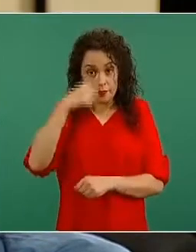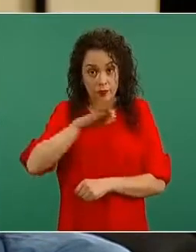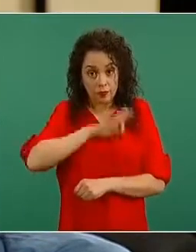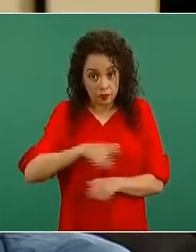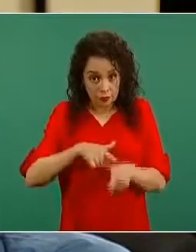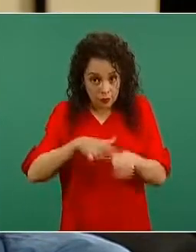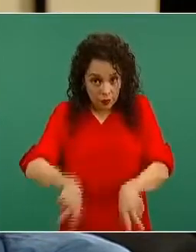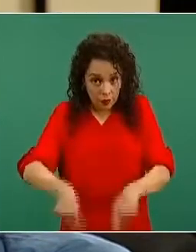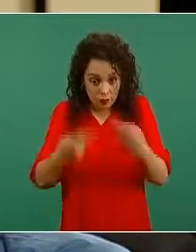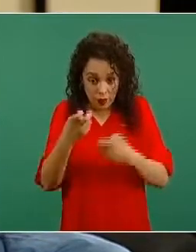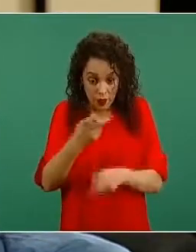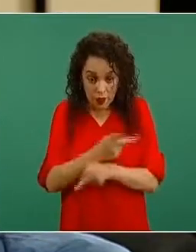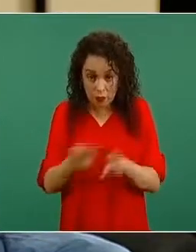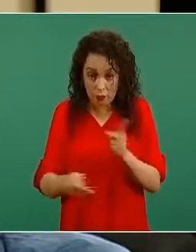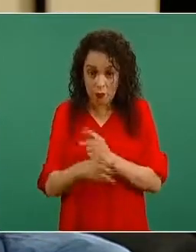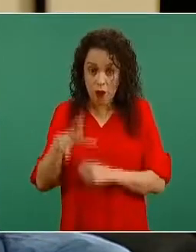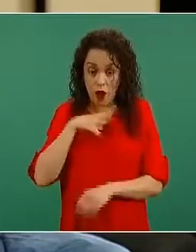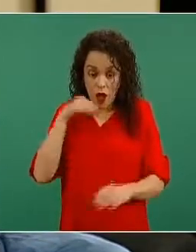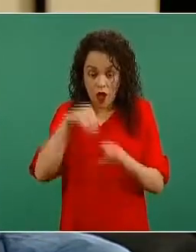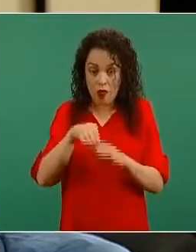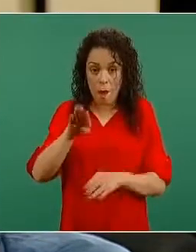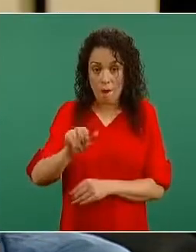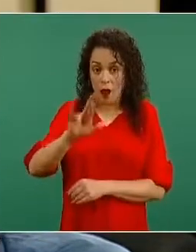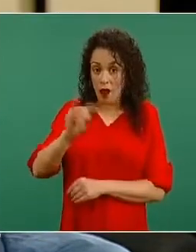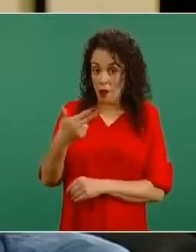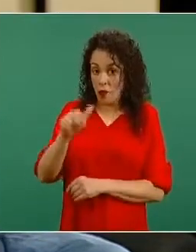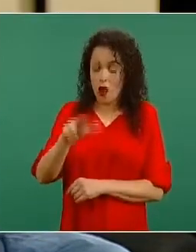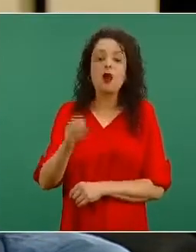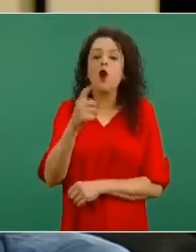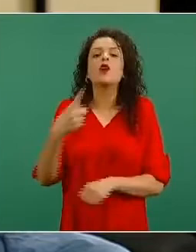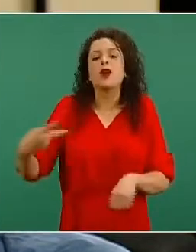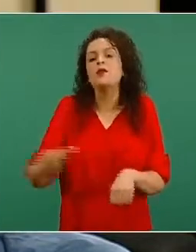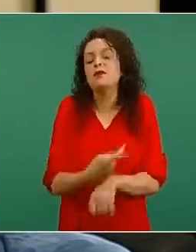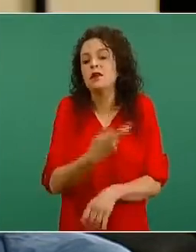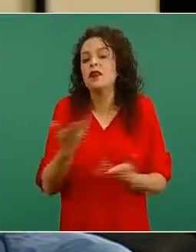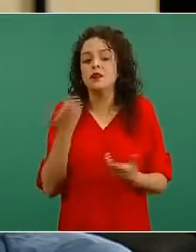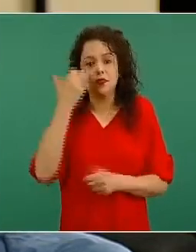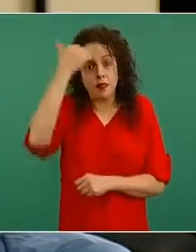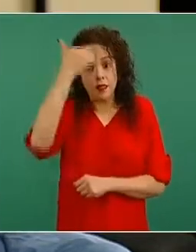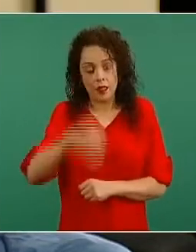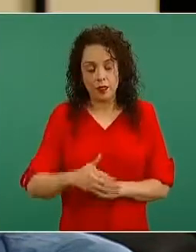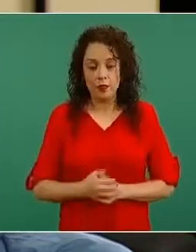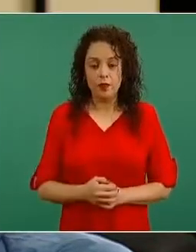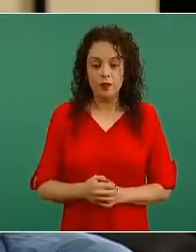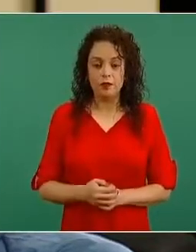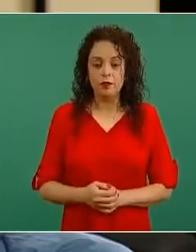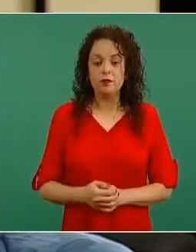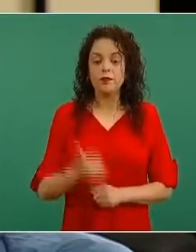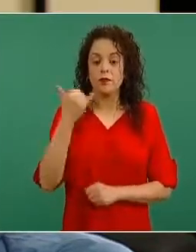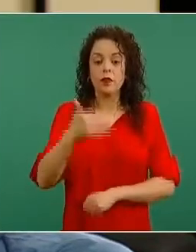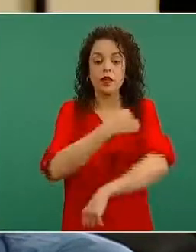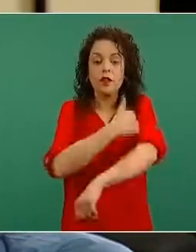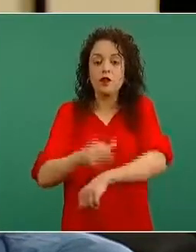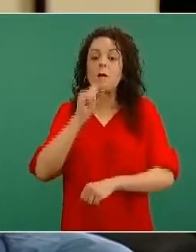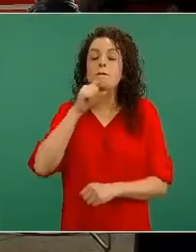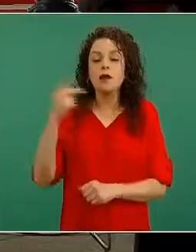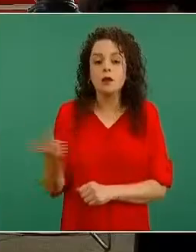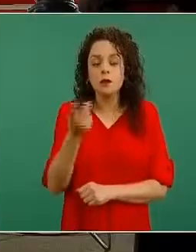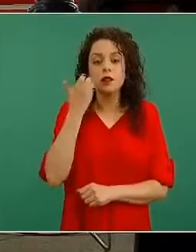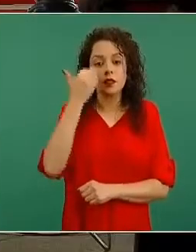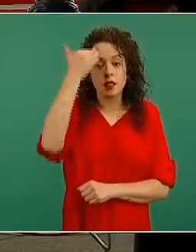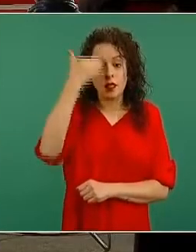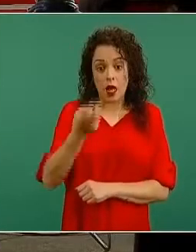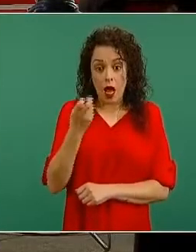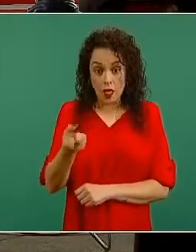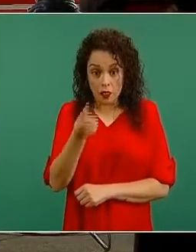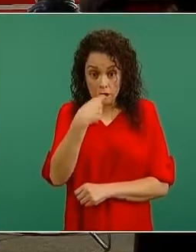seguir vendiendo sus productos, ¿no? O si qué va a pasar con ellos. Y también los familiares preguntan que si estos